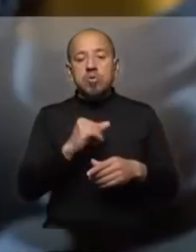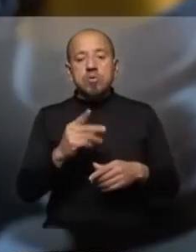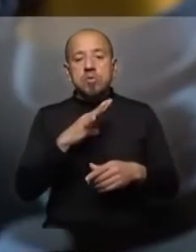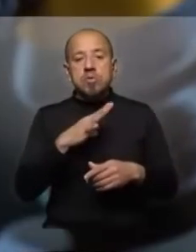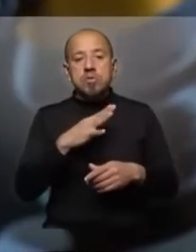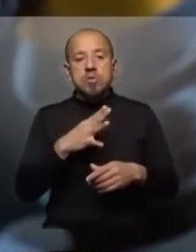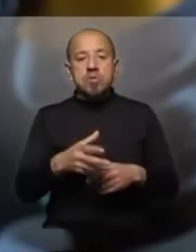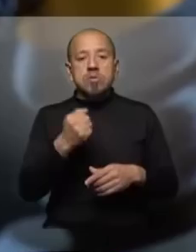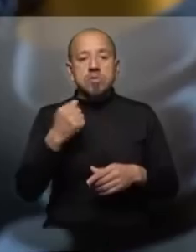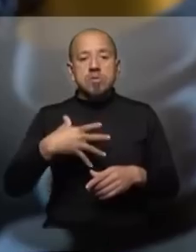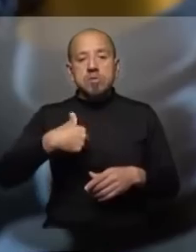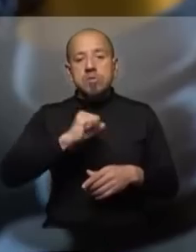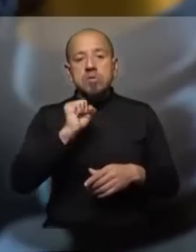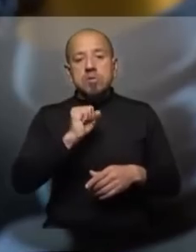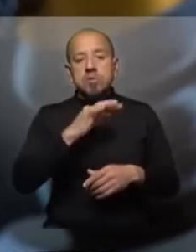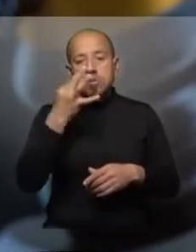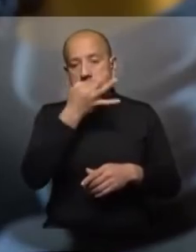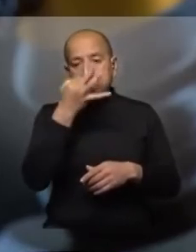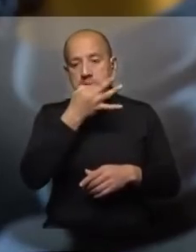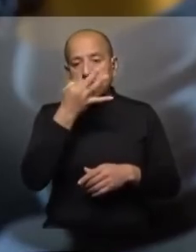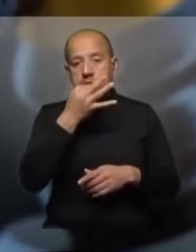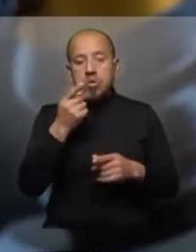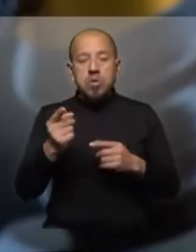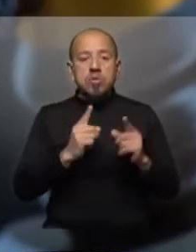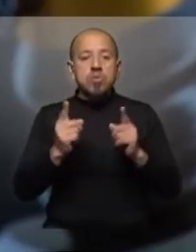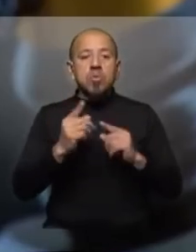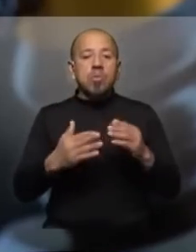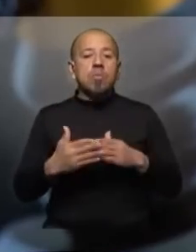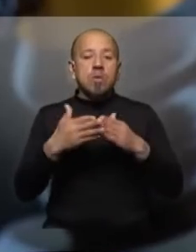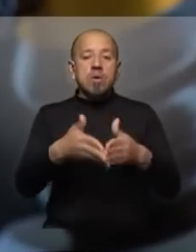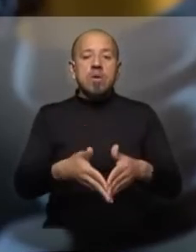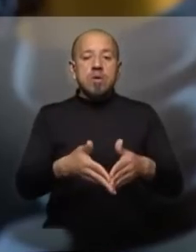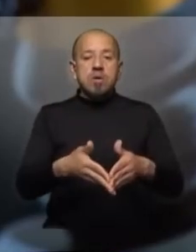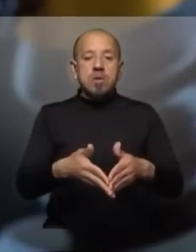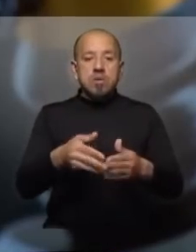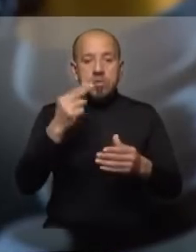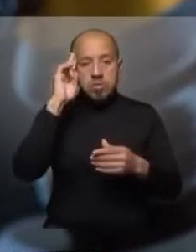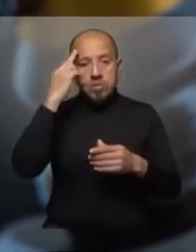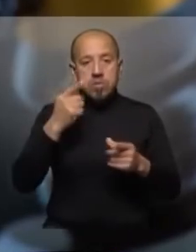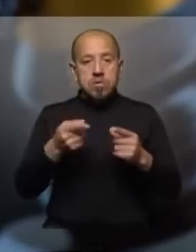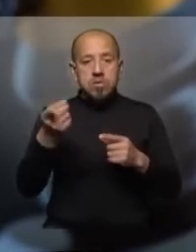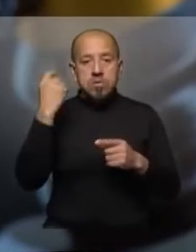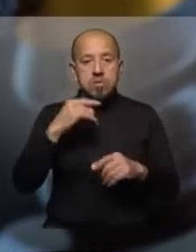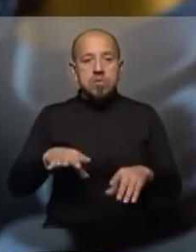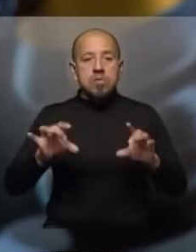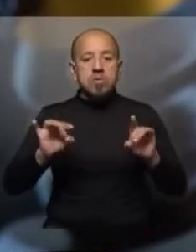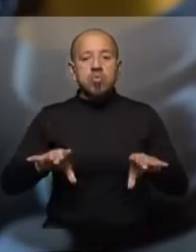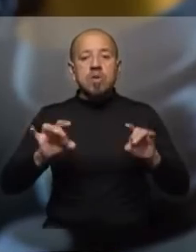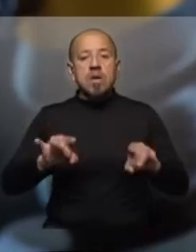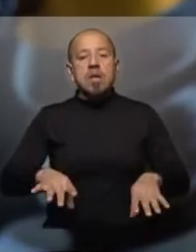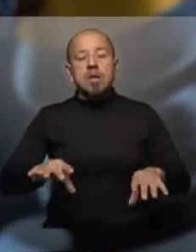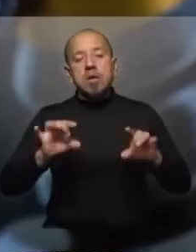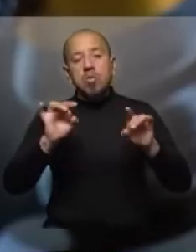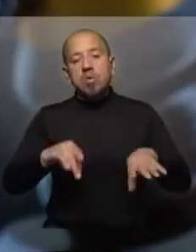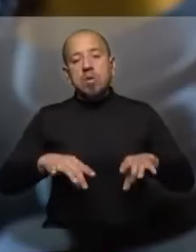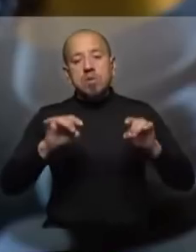incautan un cargamento de droga en alguna parte del mundo de algún barco contenedor que pasó por Uruguay ayer creo que fue Australia ayer o antes de ayer